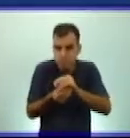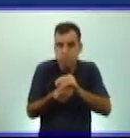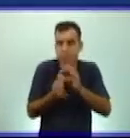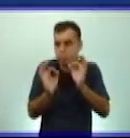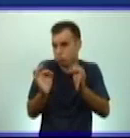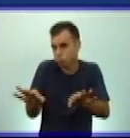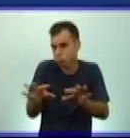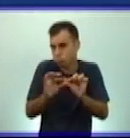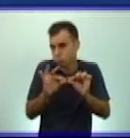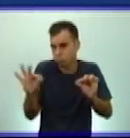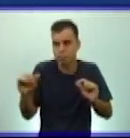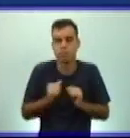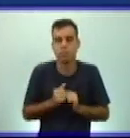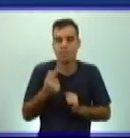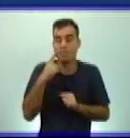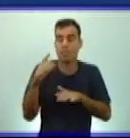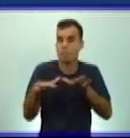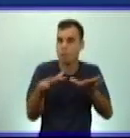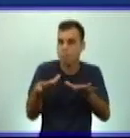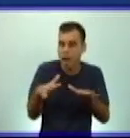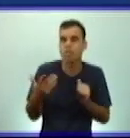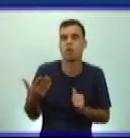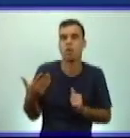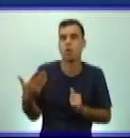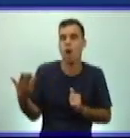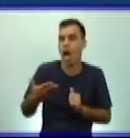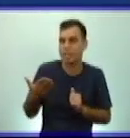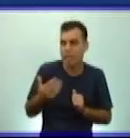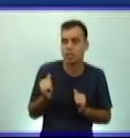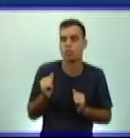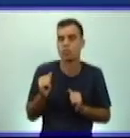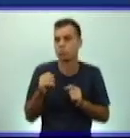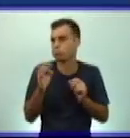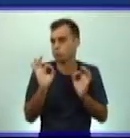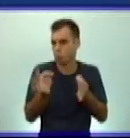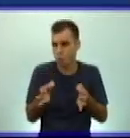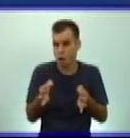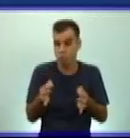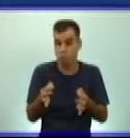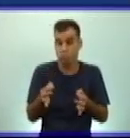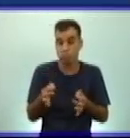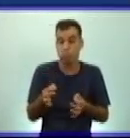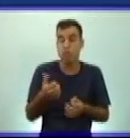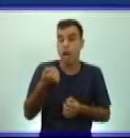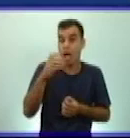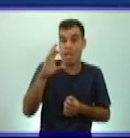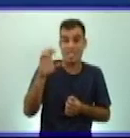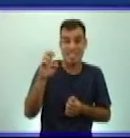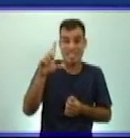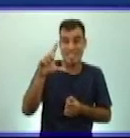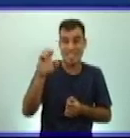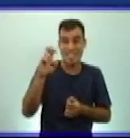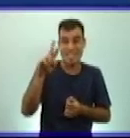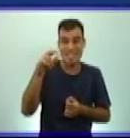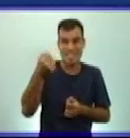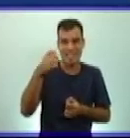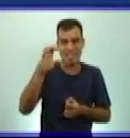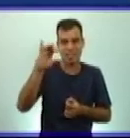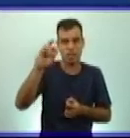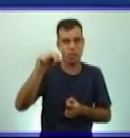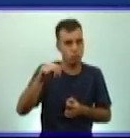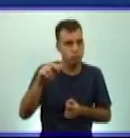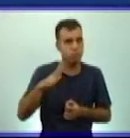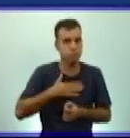los movimientos con aceleraciones constantes y la aceleración angular cuando surge es precisamente porque hay un cambio del valor numérico de la velocidad